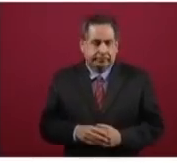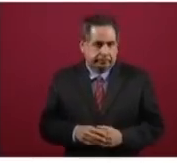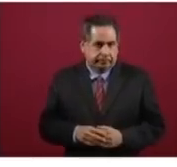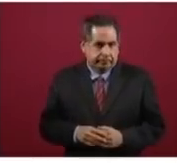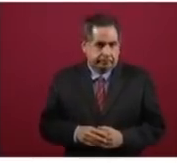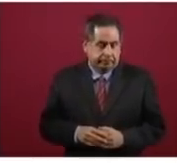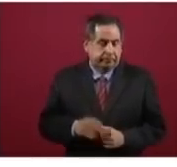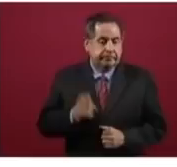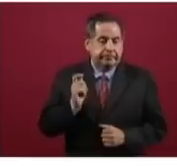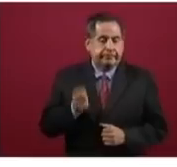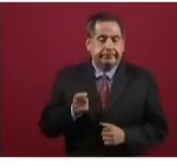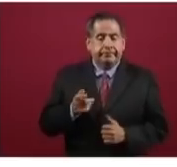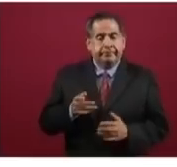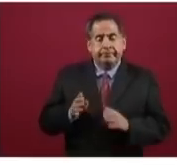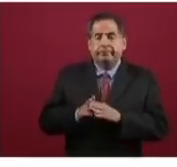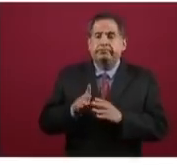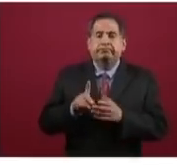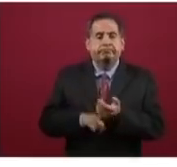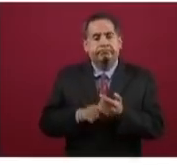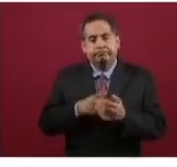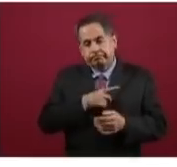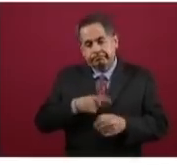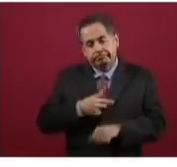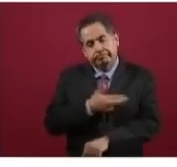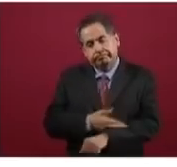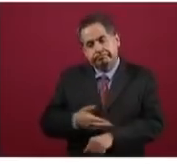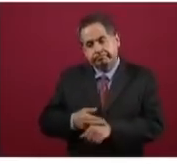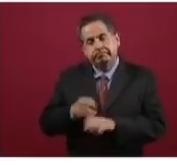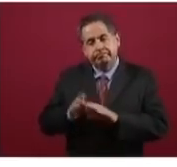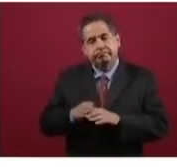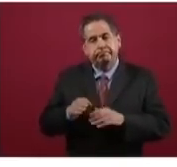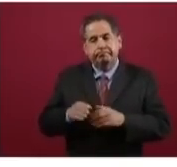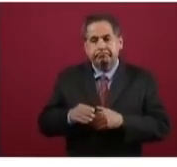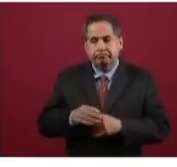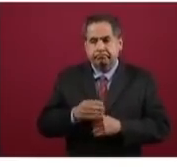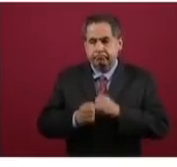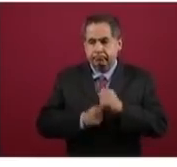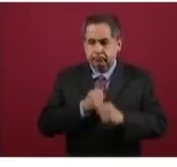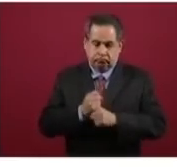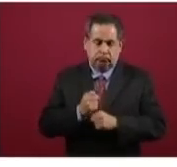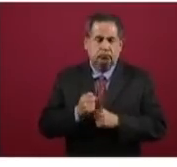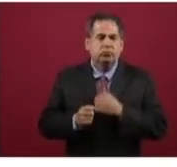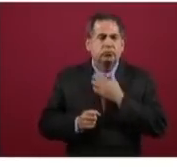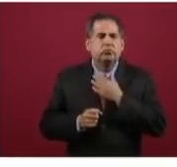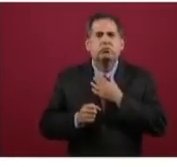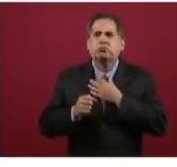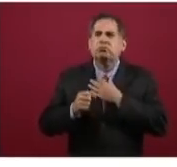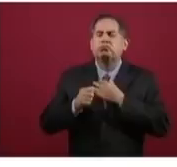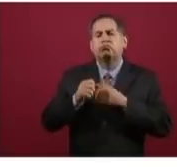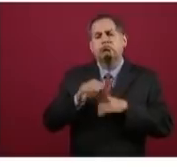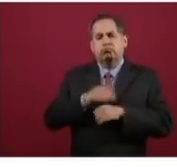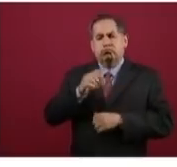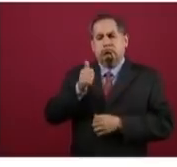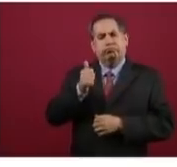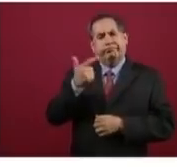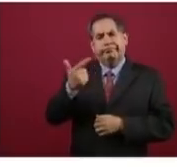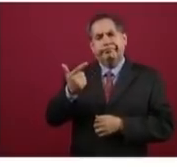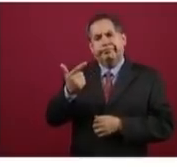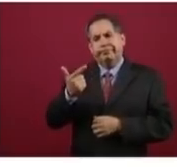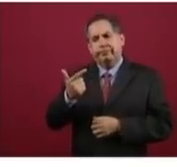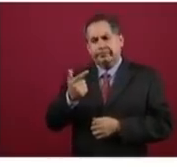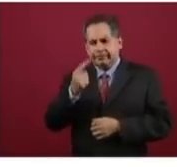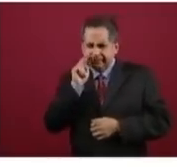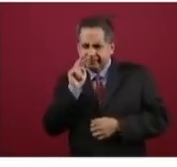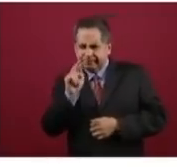situación límite tuvo que empezar sea corregir desde el año 2017 como pueden ver hay un asterisco ahí que